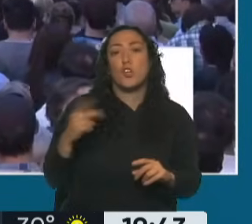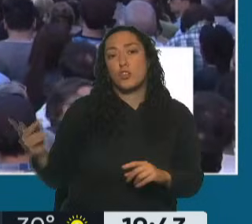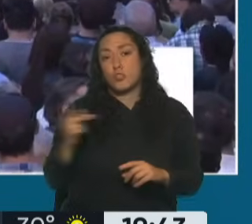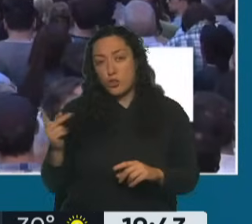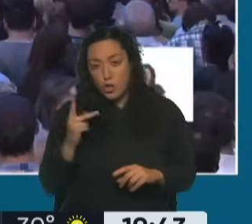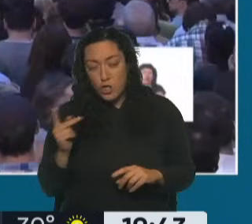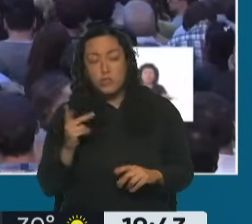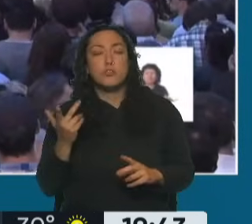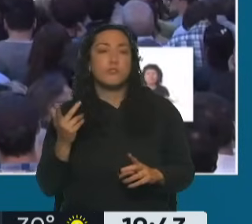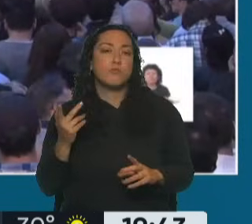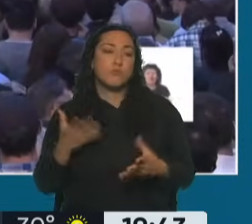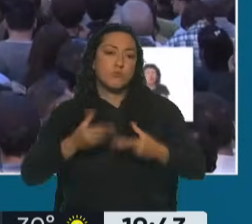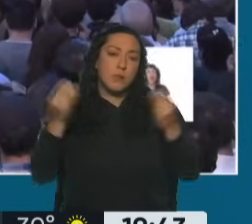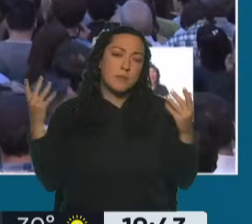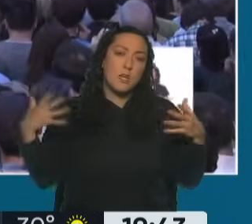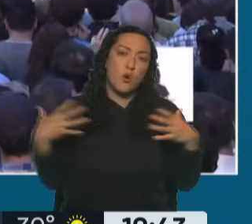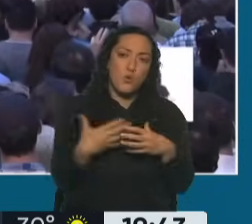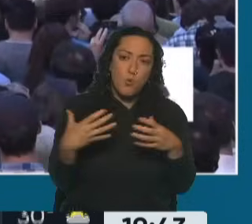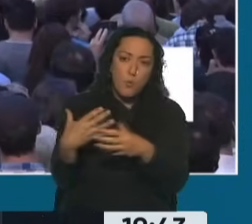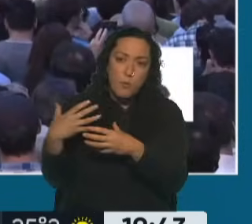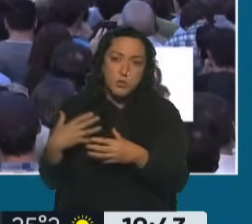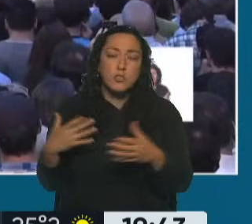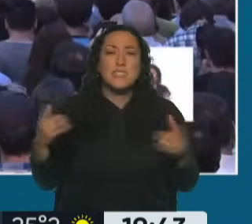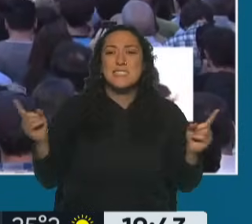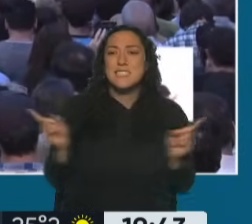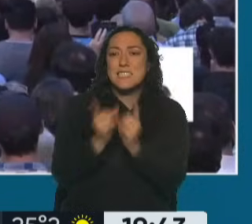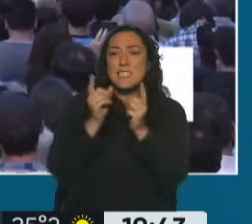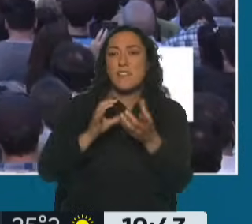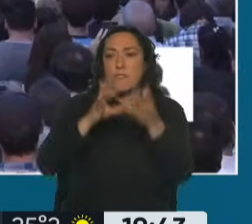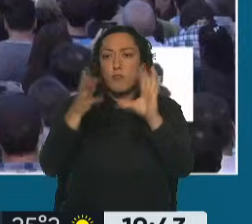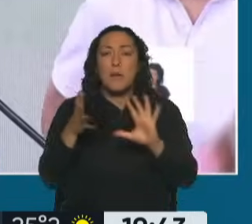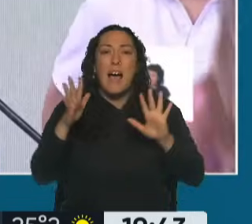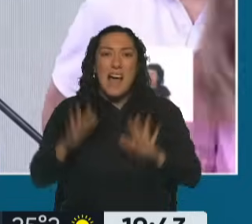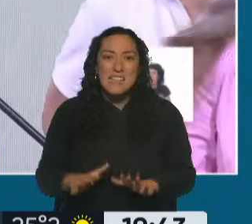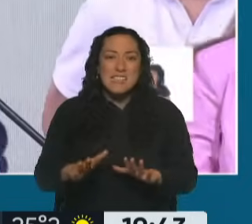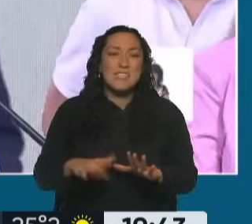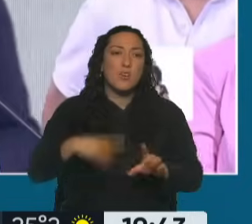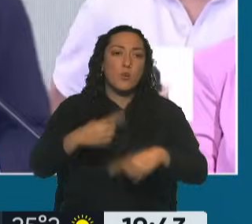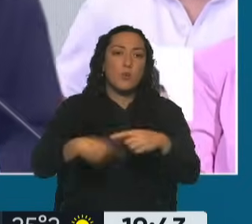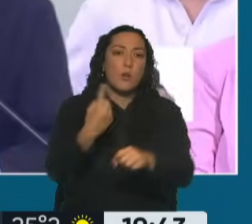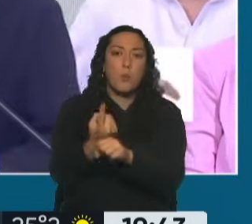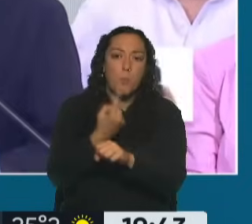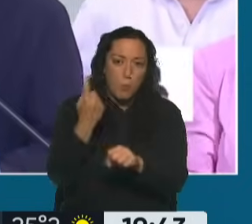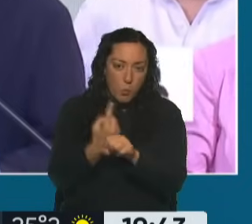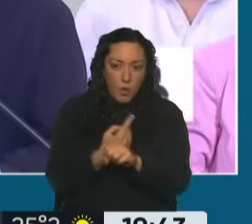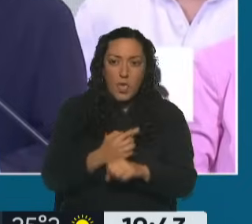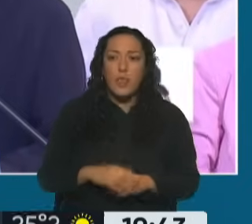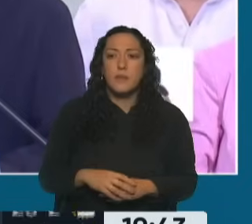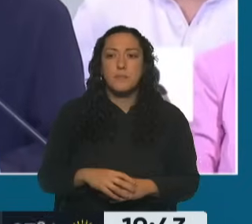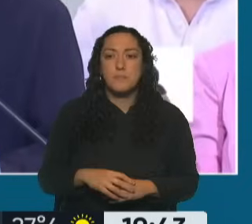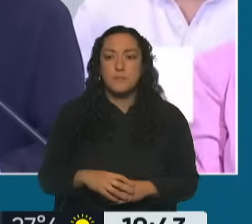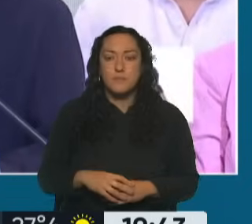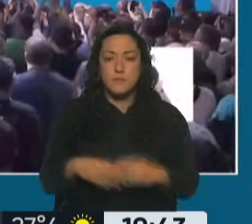varias veces que en los focus group la síntesis era: esto así no puede seguir. Y bueno,